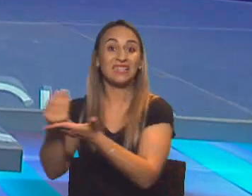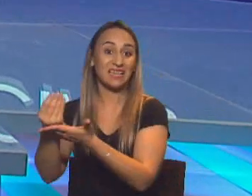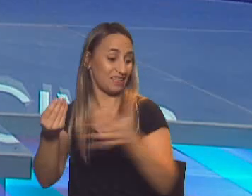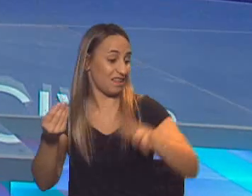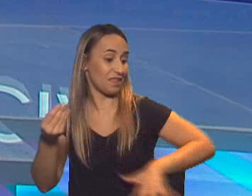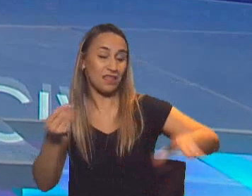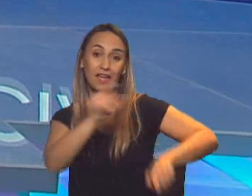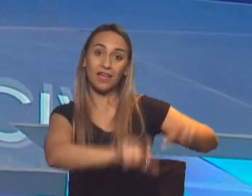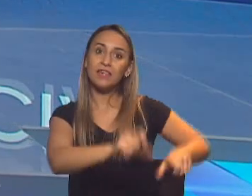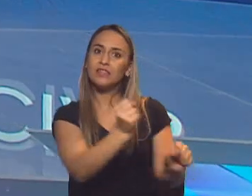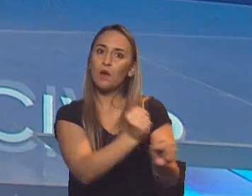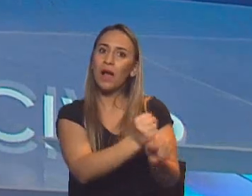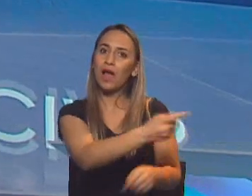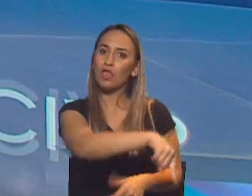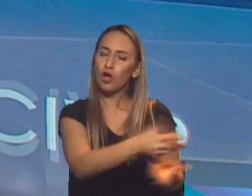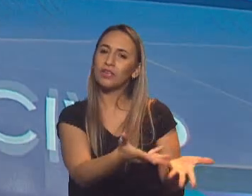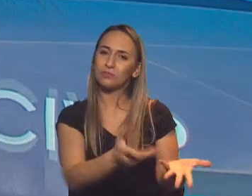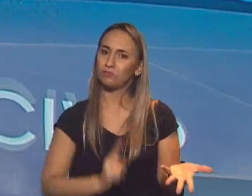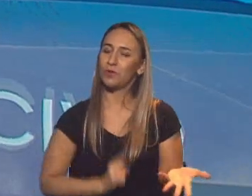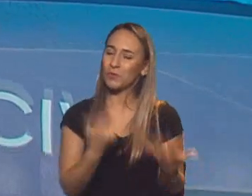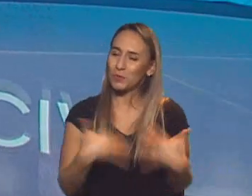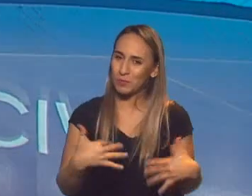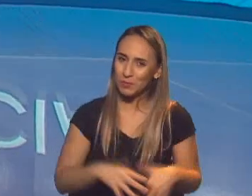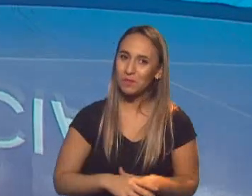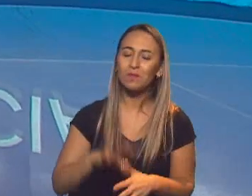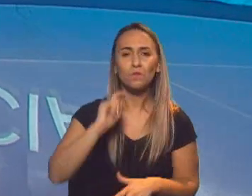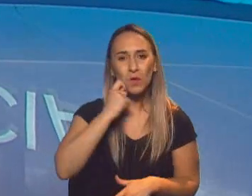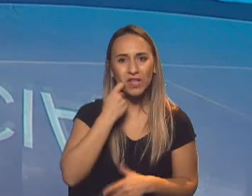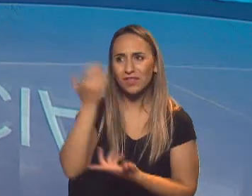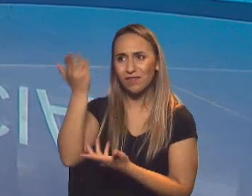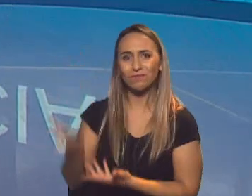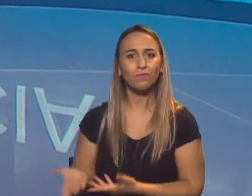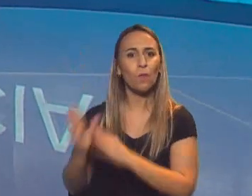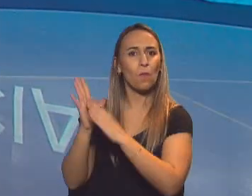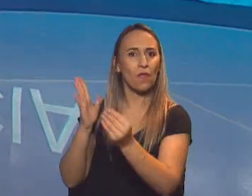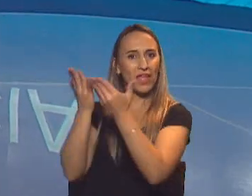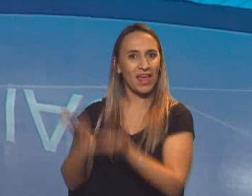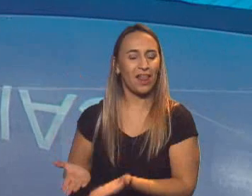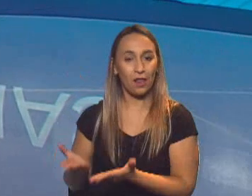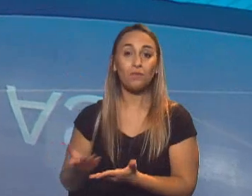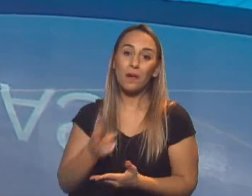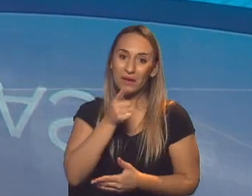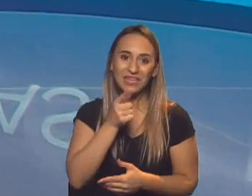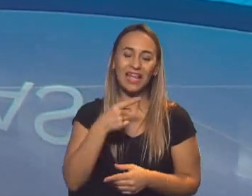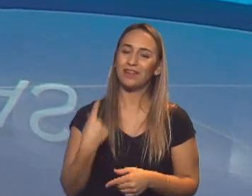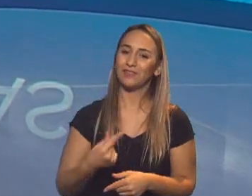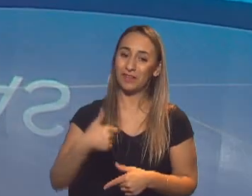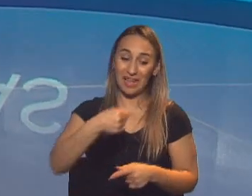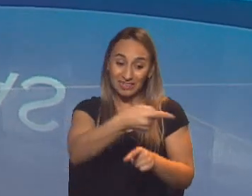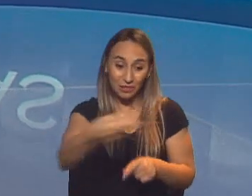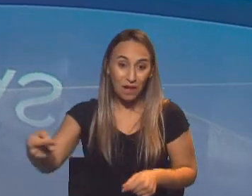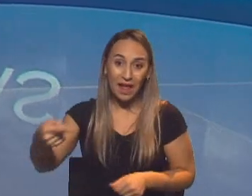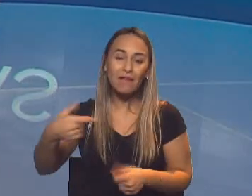Sí. Orgullo de sus compañeros. Absolutamente, claro, buen testimonio. Buen testimonio. Creo que será entre todas las caras de noticia esta